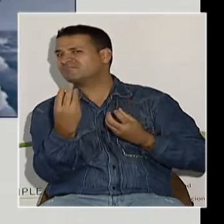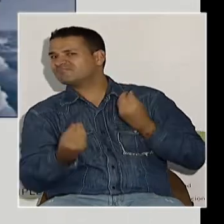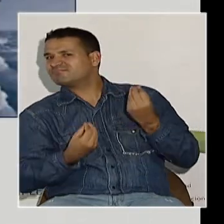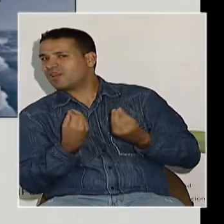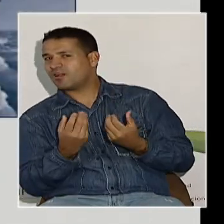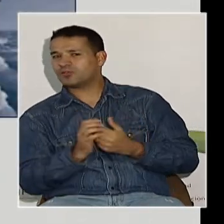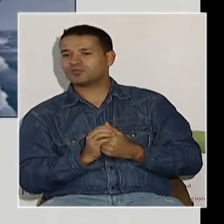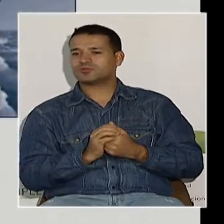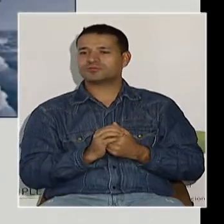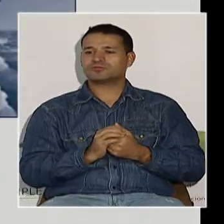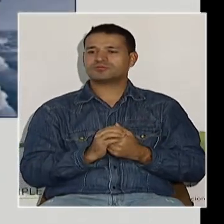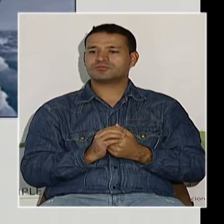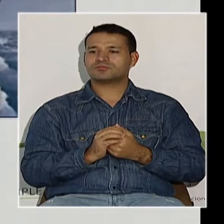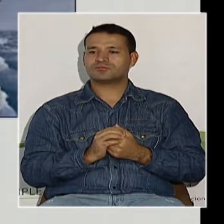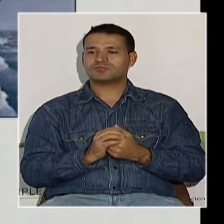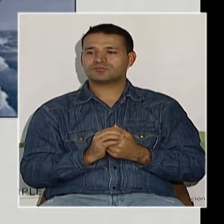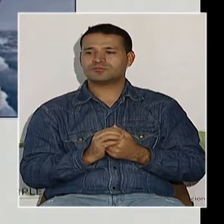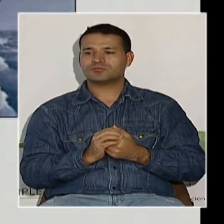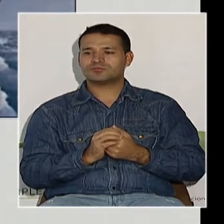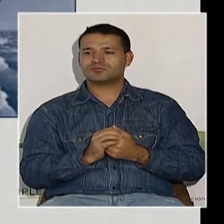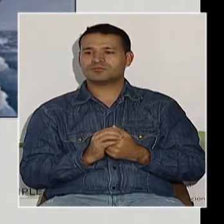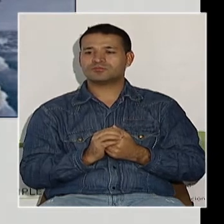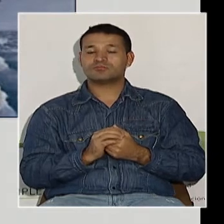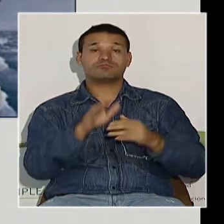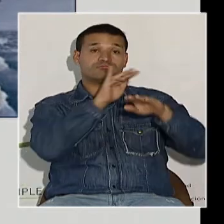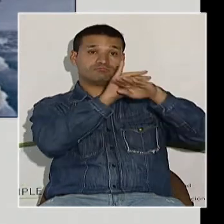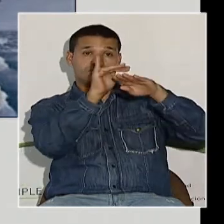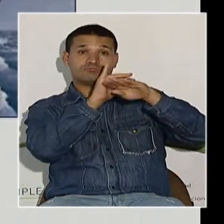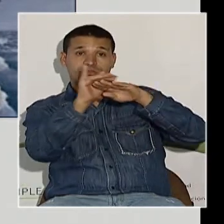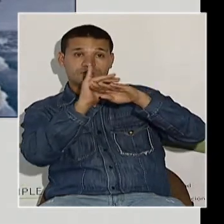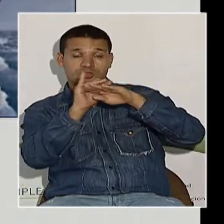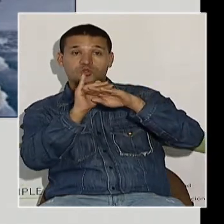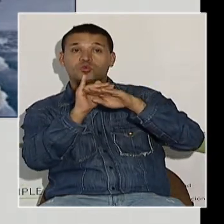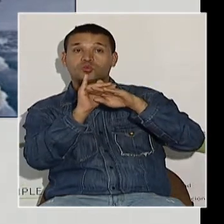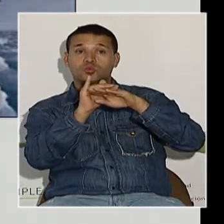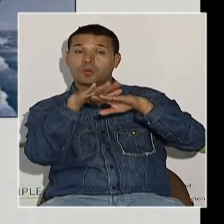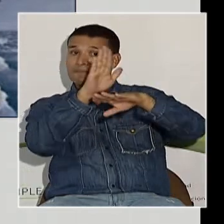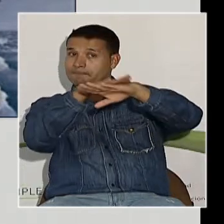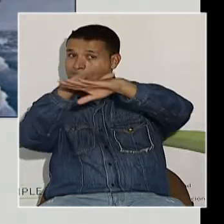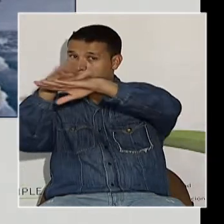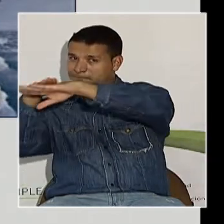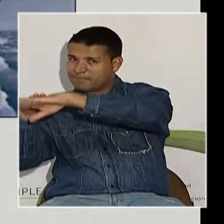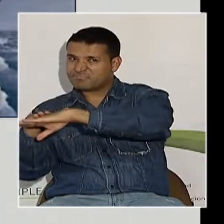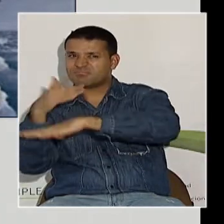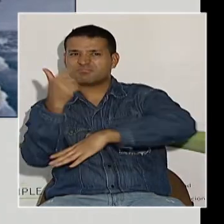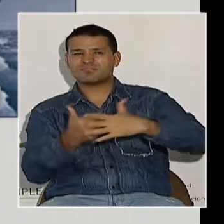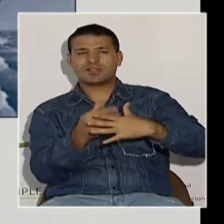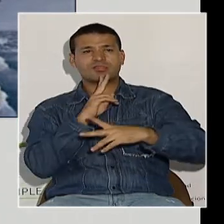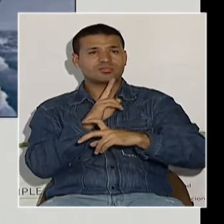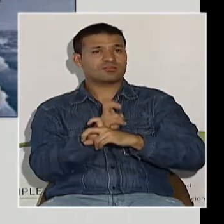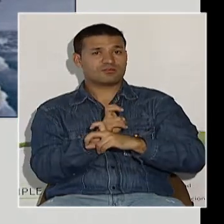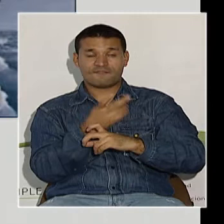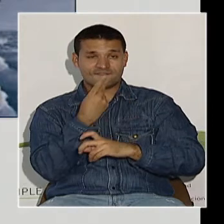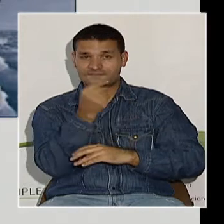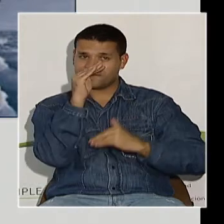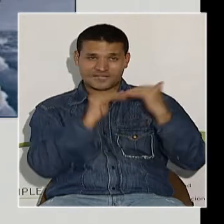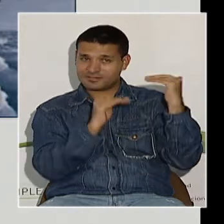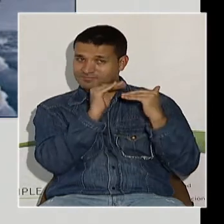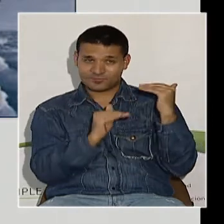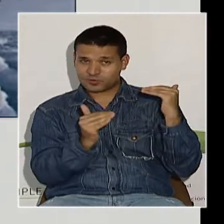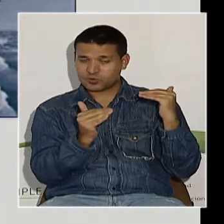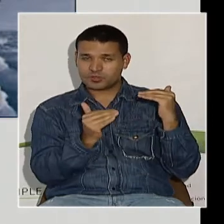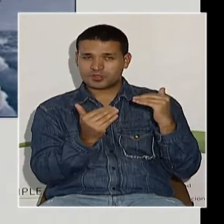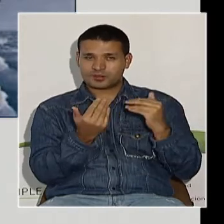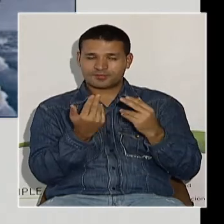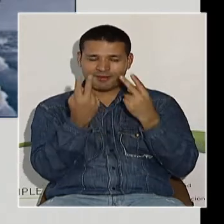Y entonces, la invitación, y bien difícil, es una mirada interior que les había dicho, a